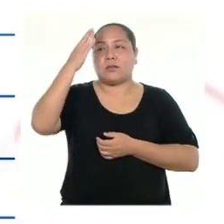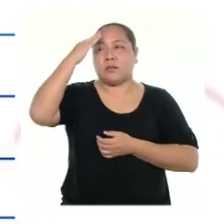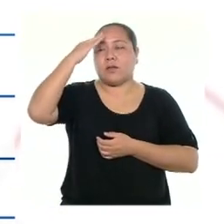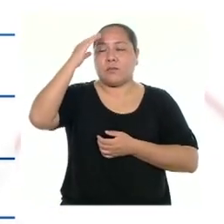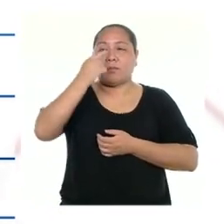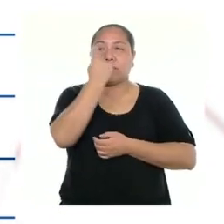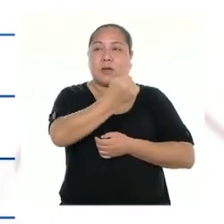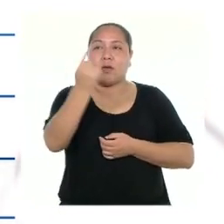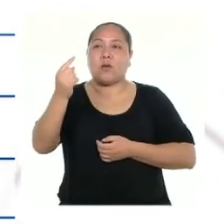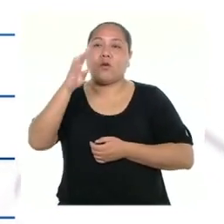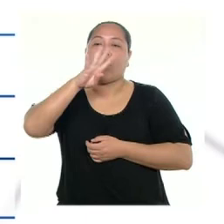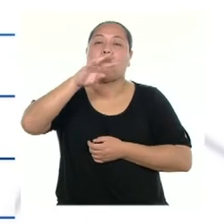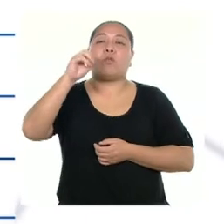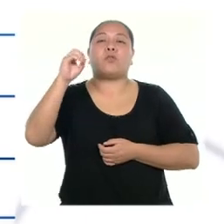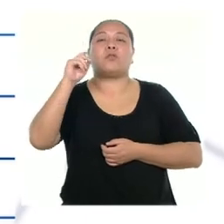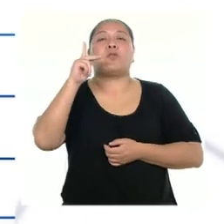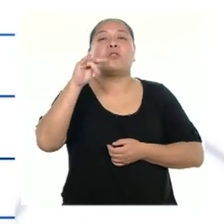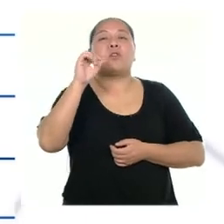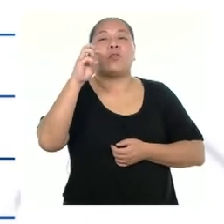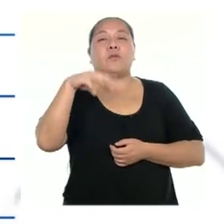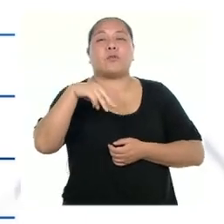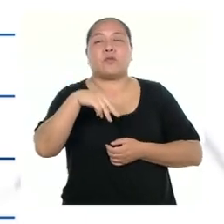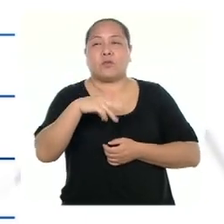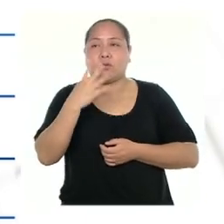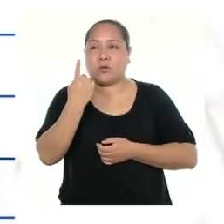mide 400 kilómetros cuadrados en la realidad.